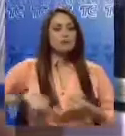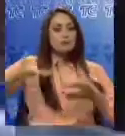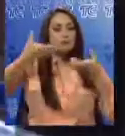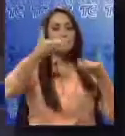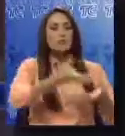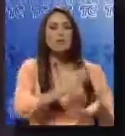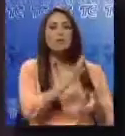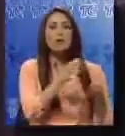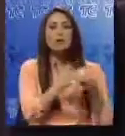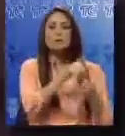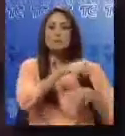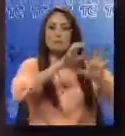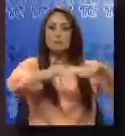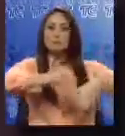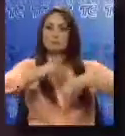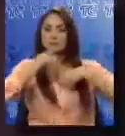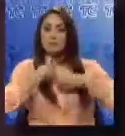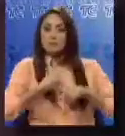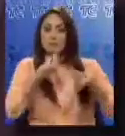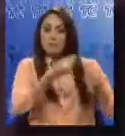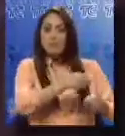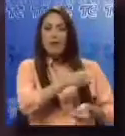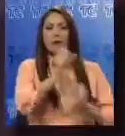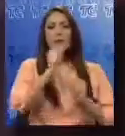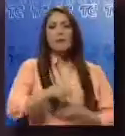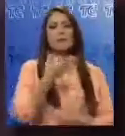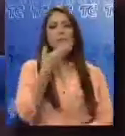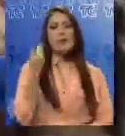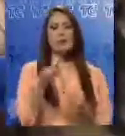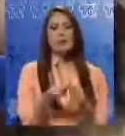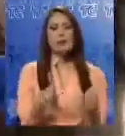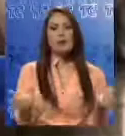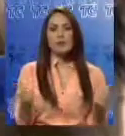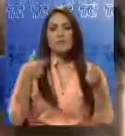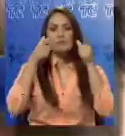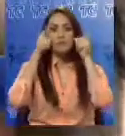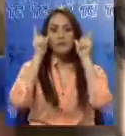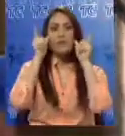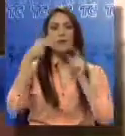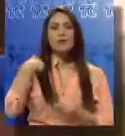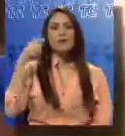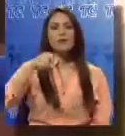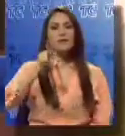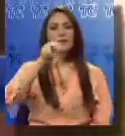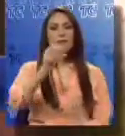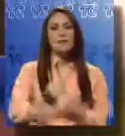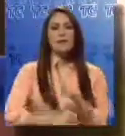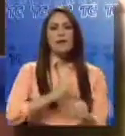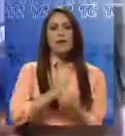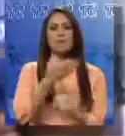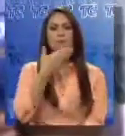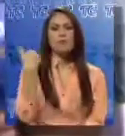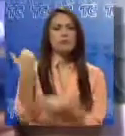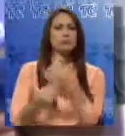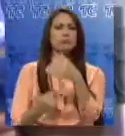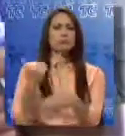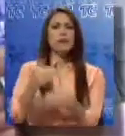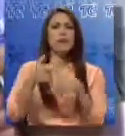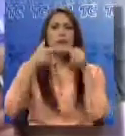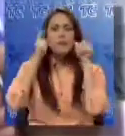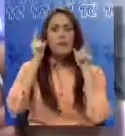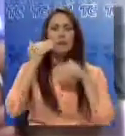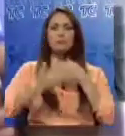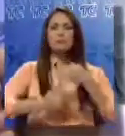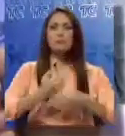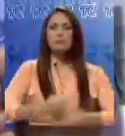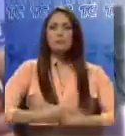país. Cada uno de estos animales tiene el respaldo de casi 30 años de mejoramiento genético. Lo que nos permitirá poder